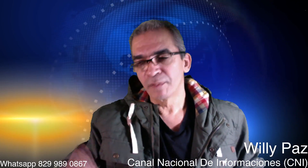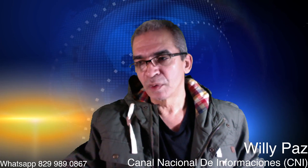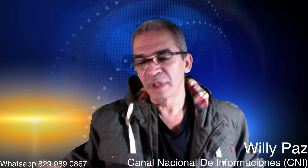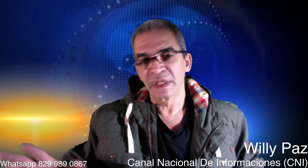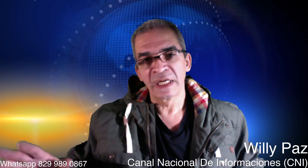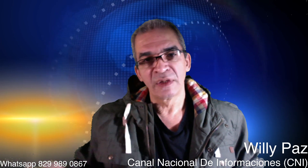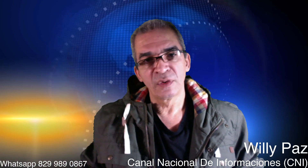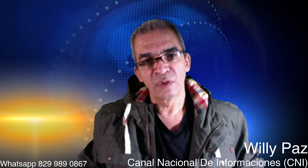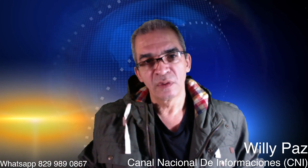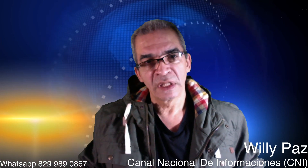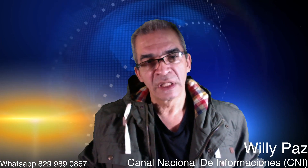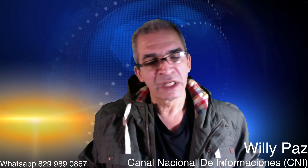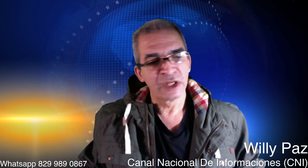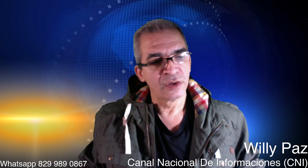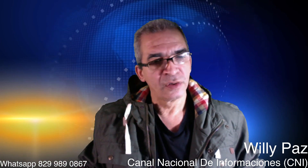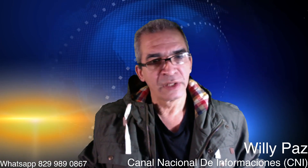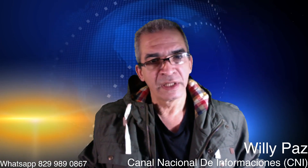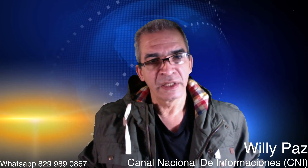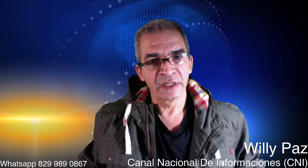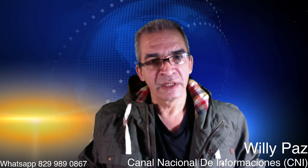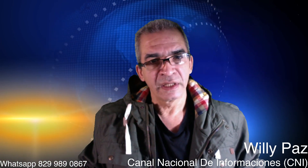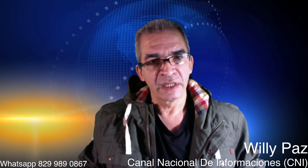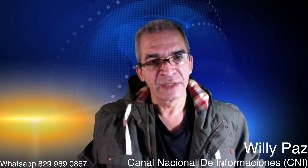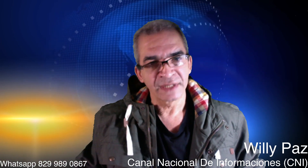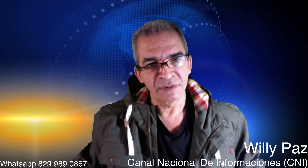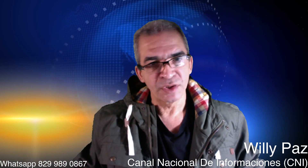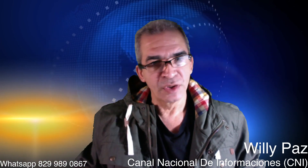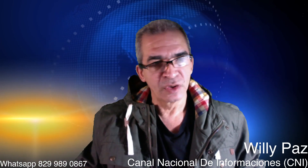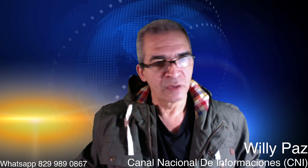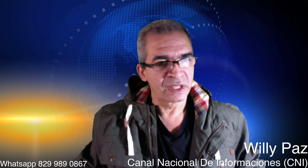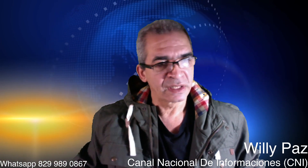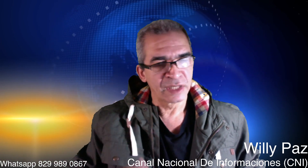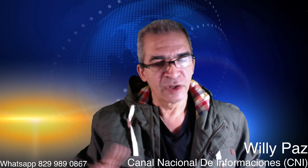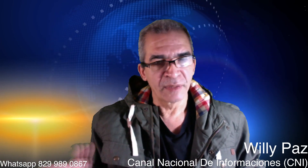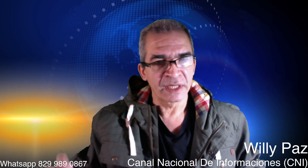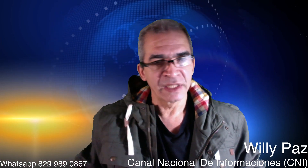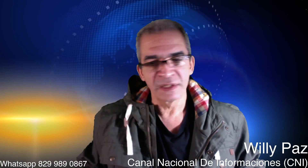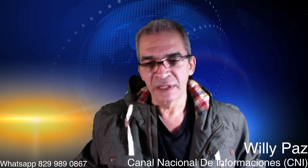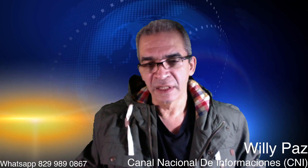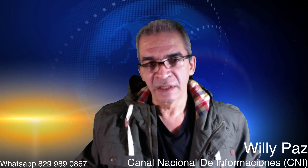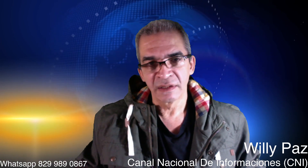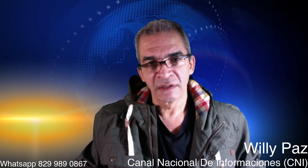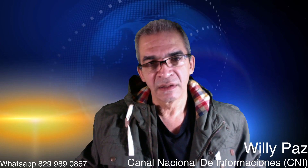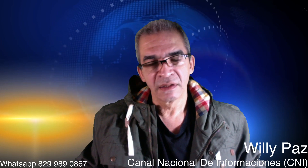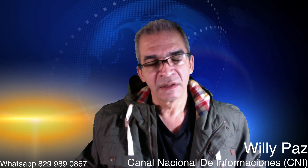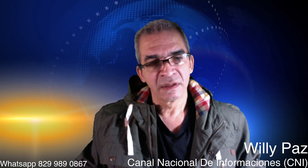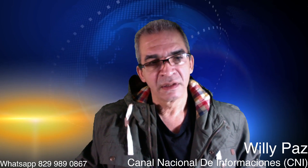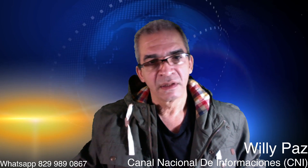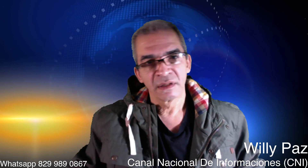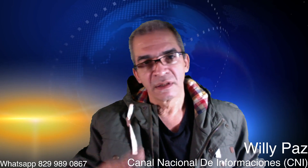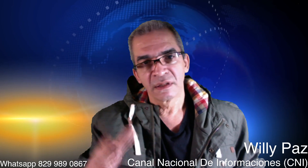solamente postergando el estado de excepción o el estado de emergencia